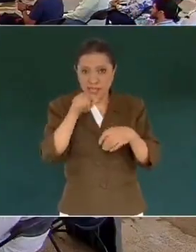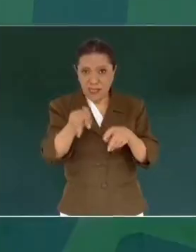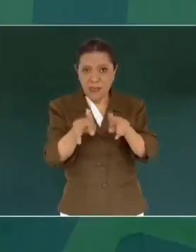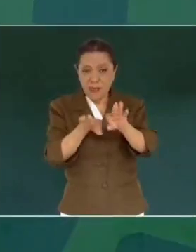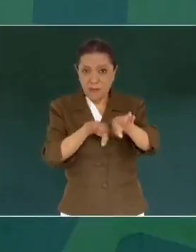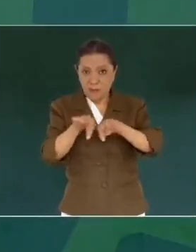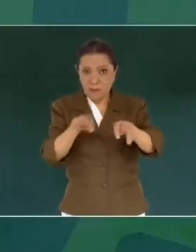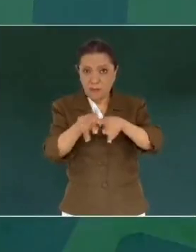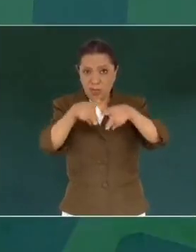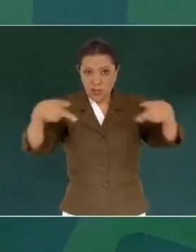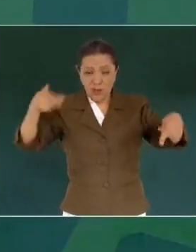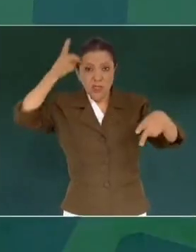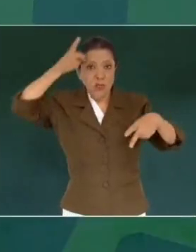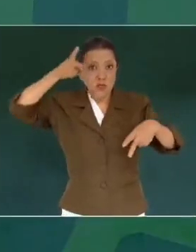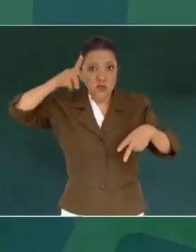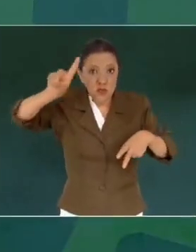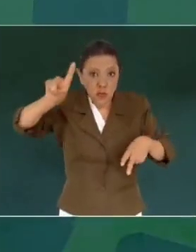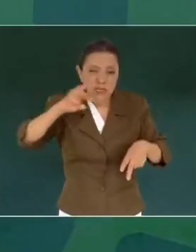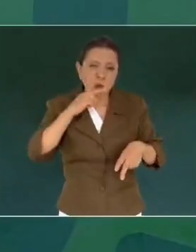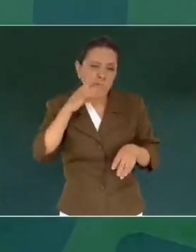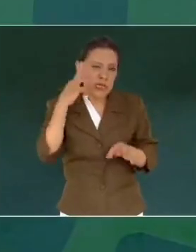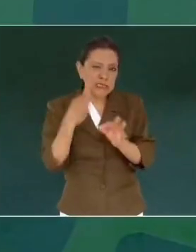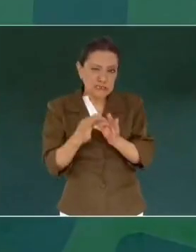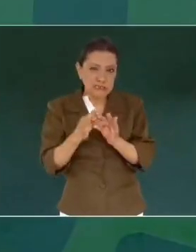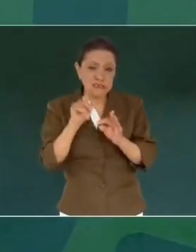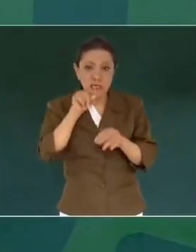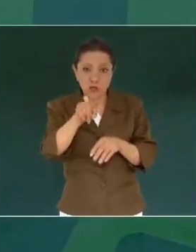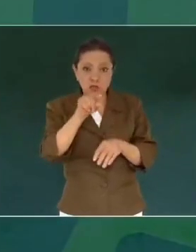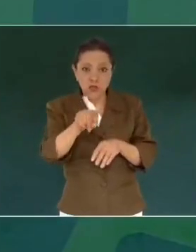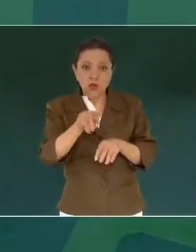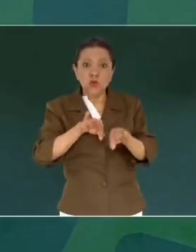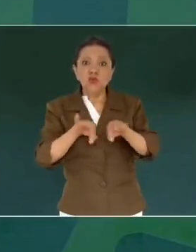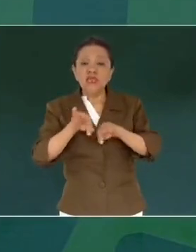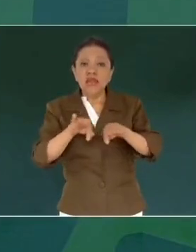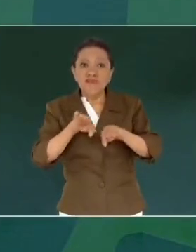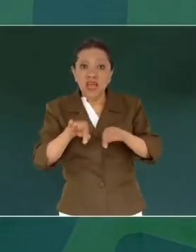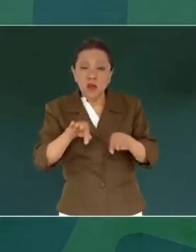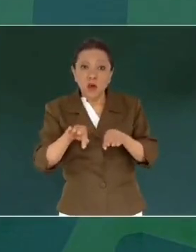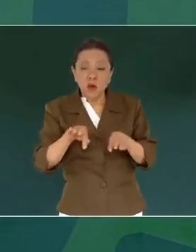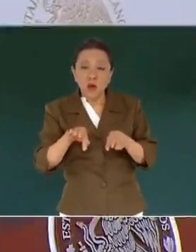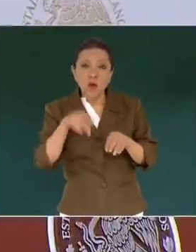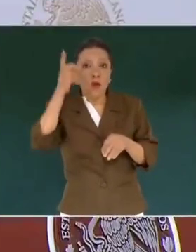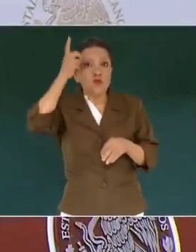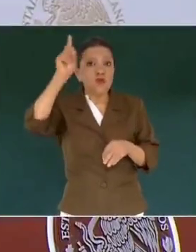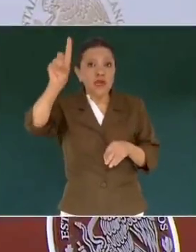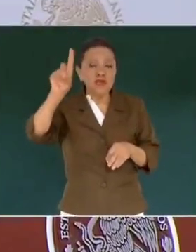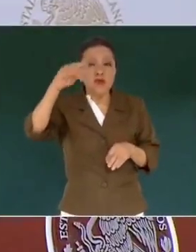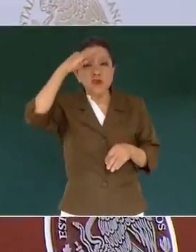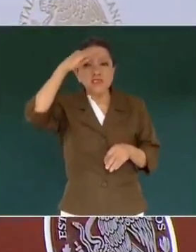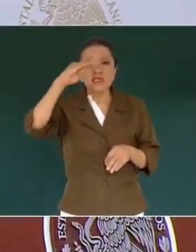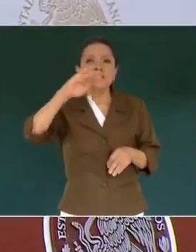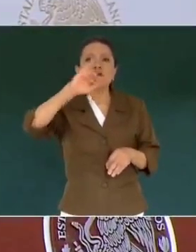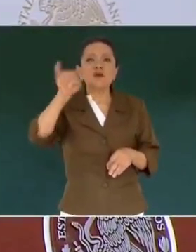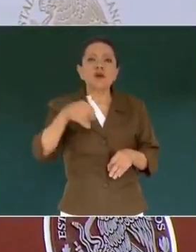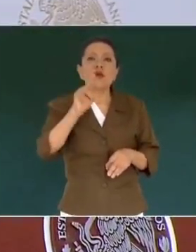los dueños, para ser más preciso, de tu empresa, señor Junco, pues